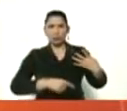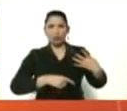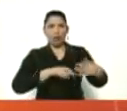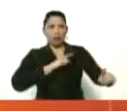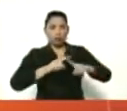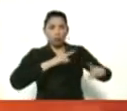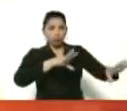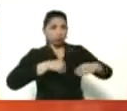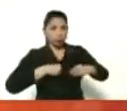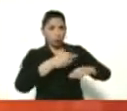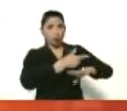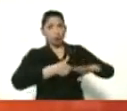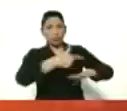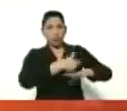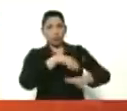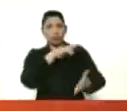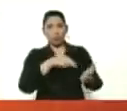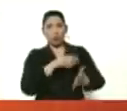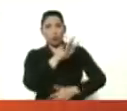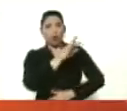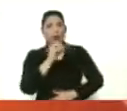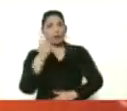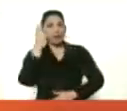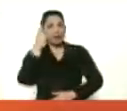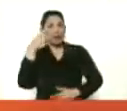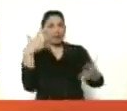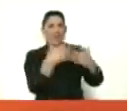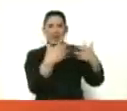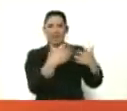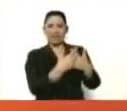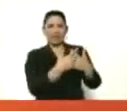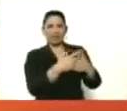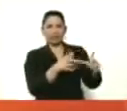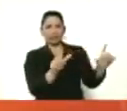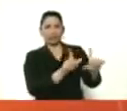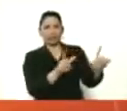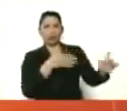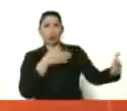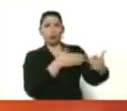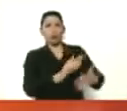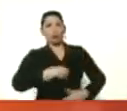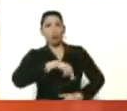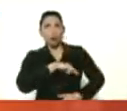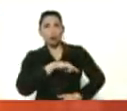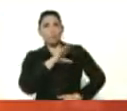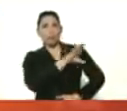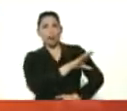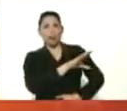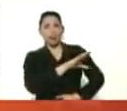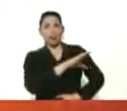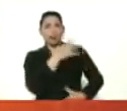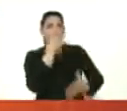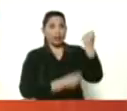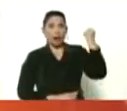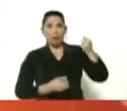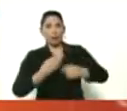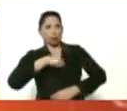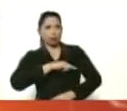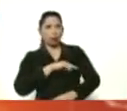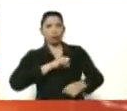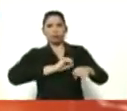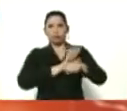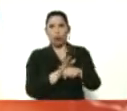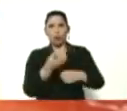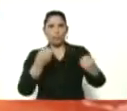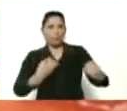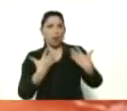gobierno nacional en estos 40 días, pero hay una guerra mediática contra nuestro país. No escapa, a pesar de que estamos en COVID-19, no escapa Venezuela de